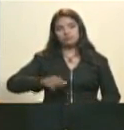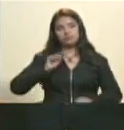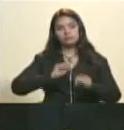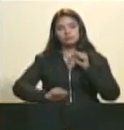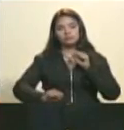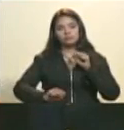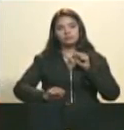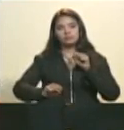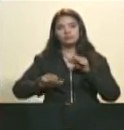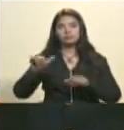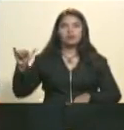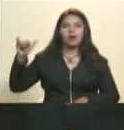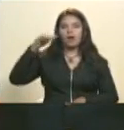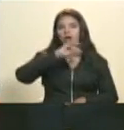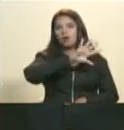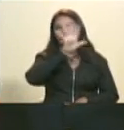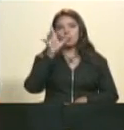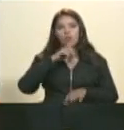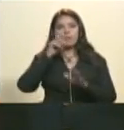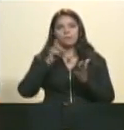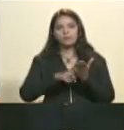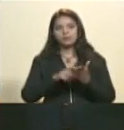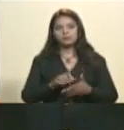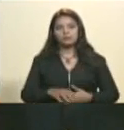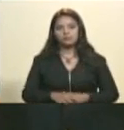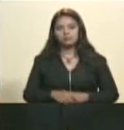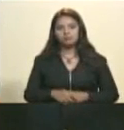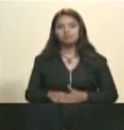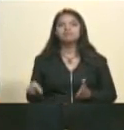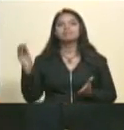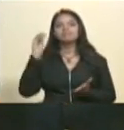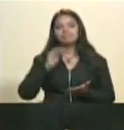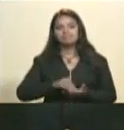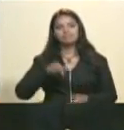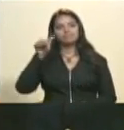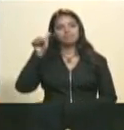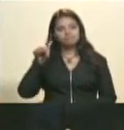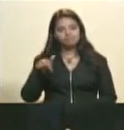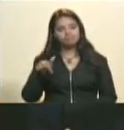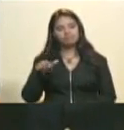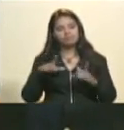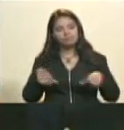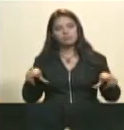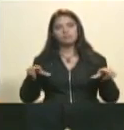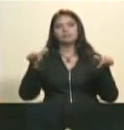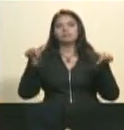Defensa Aeroespacial Integral. Nuevamente aquí, en este salón,